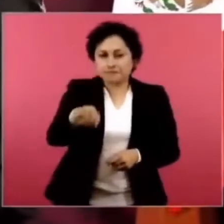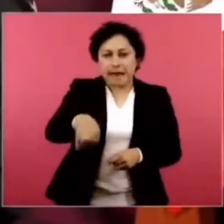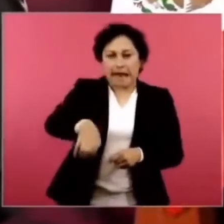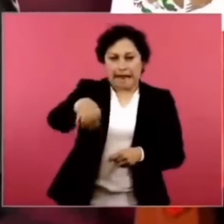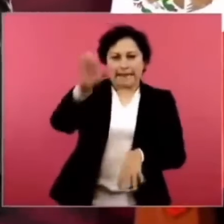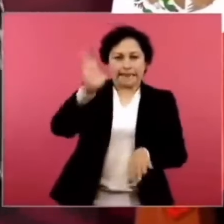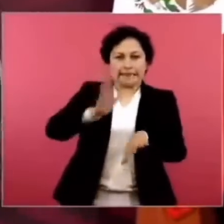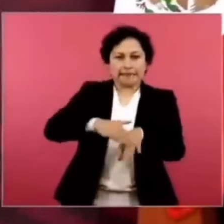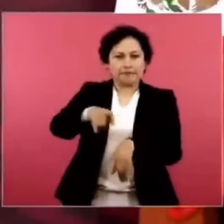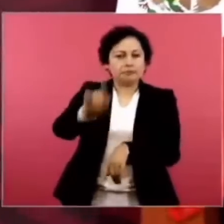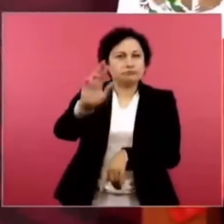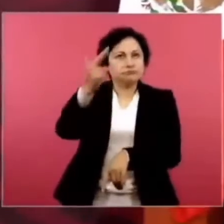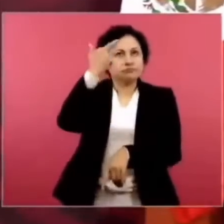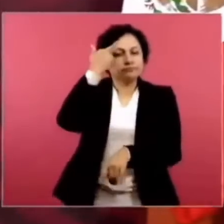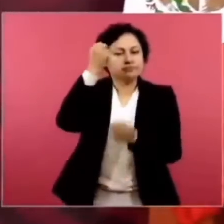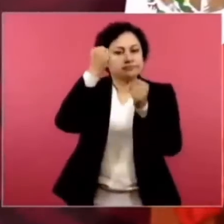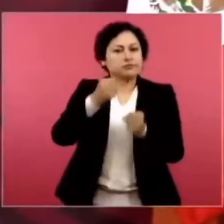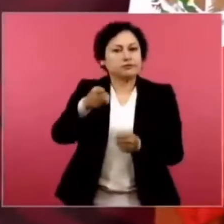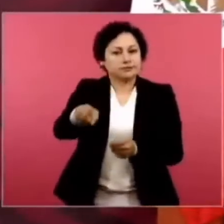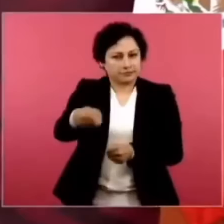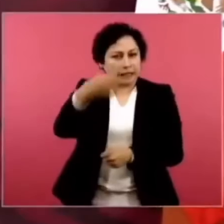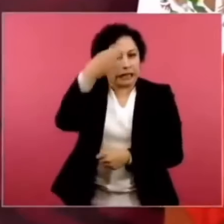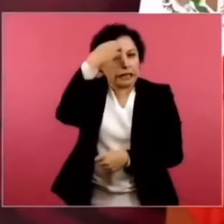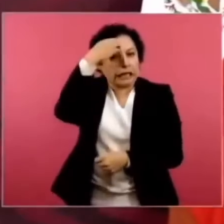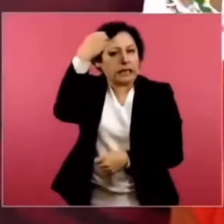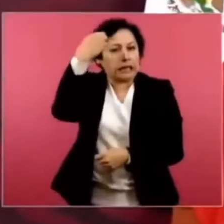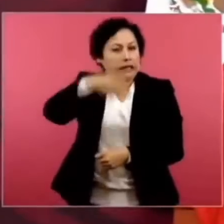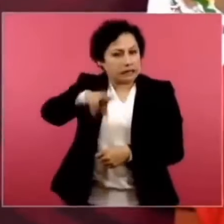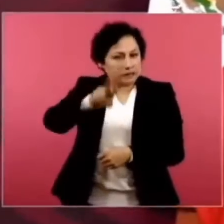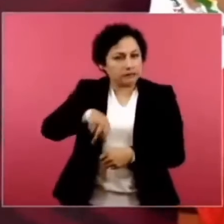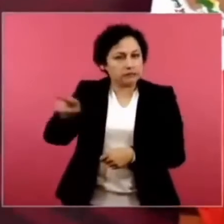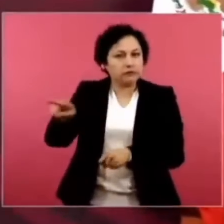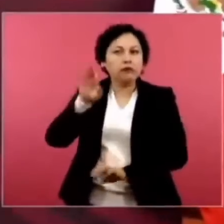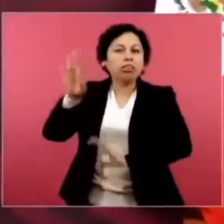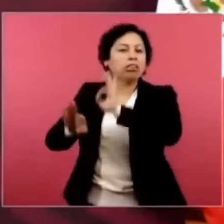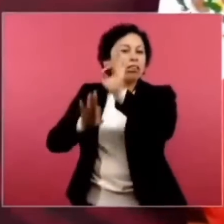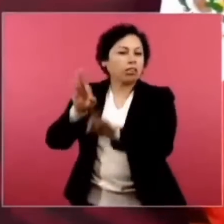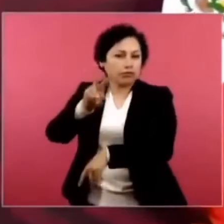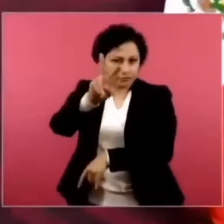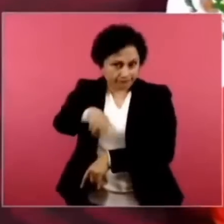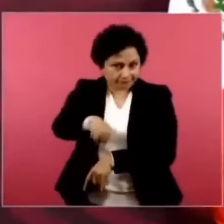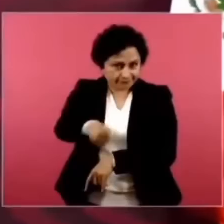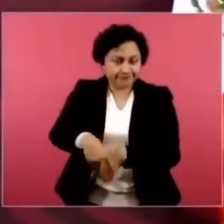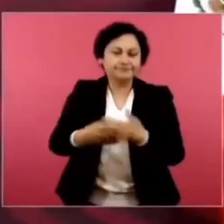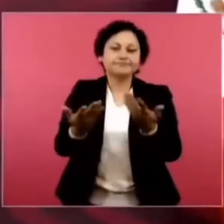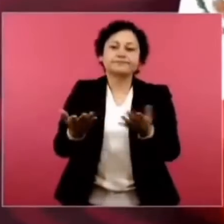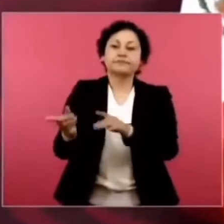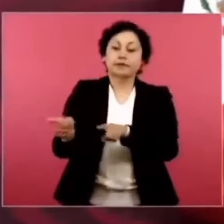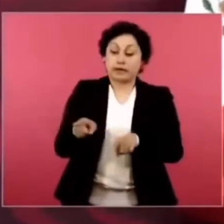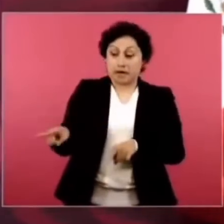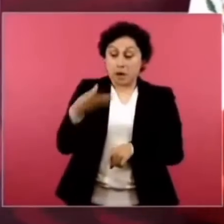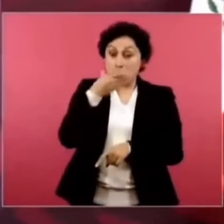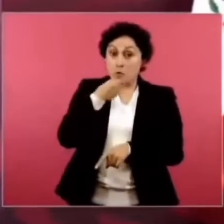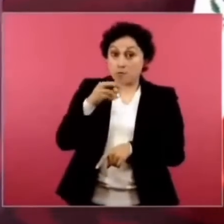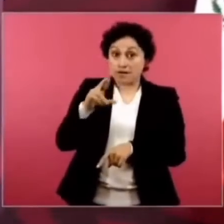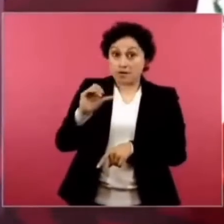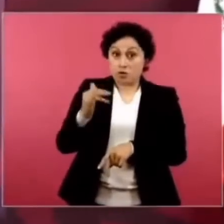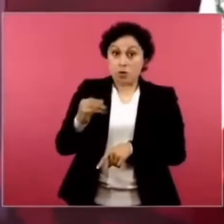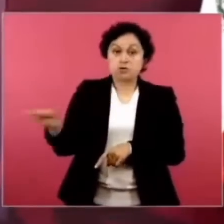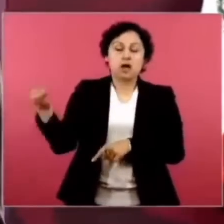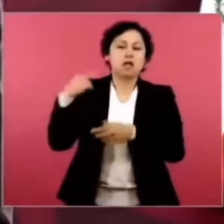porque los trataban muy bien. Pero me decía el finado Ricardo Rocha que había